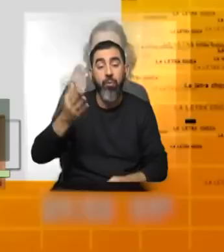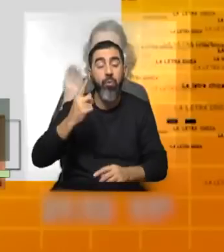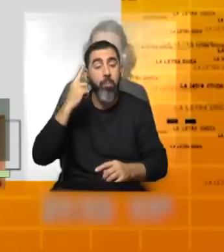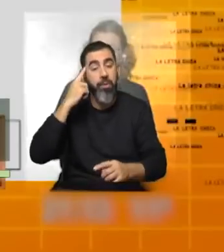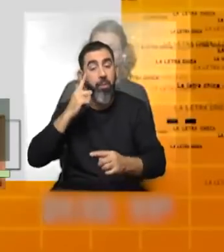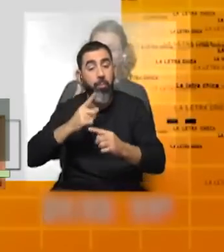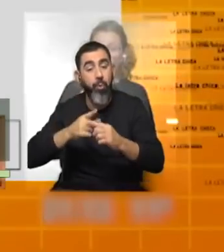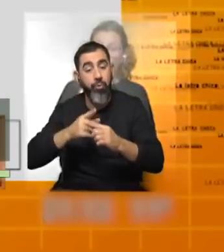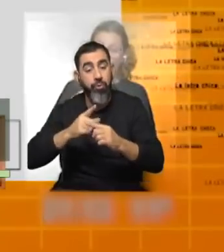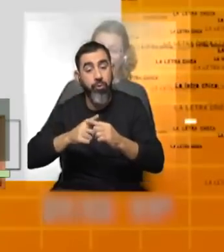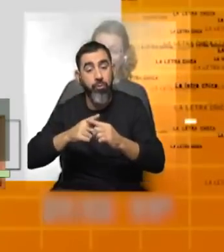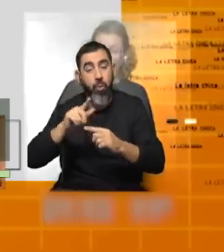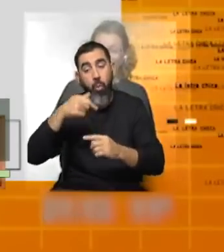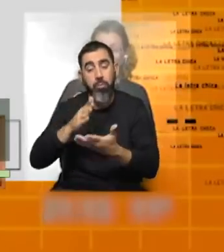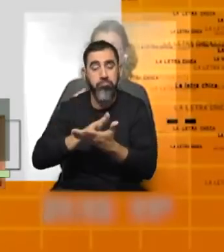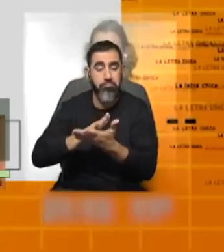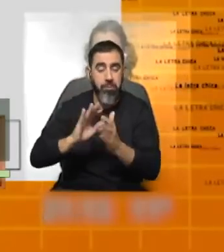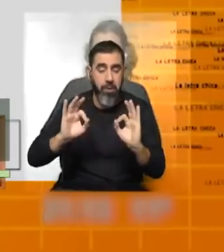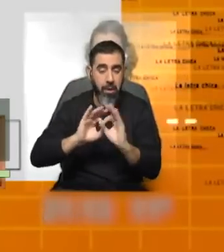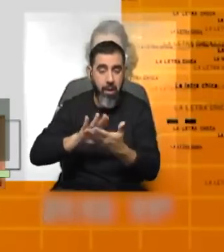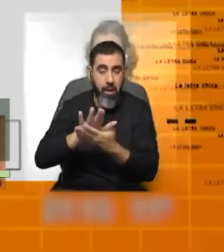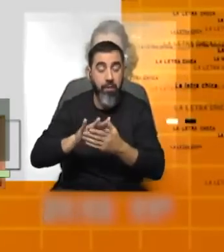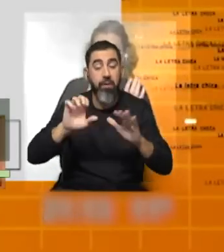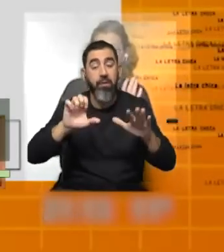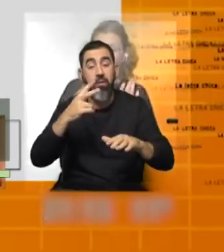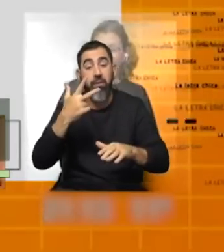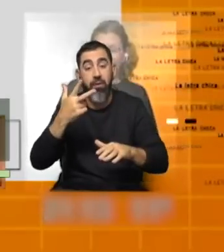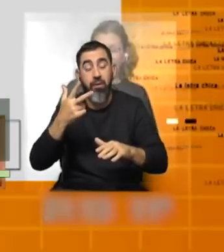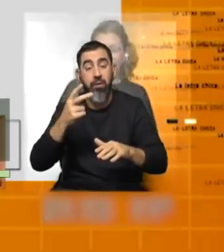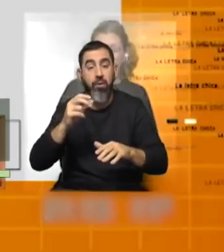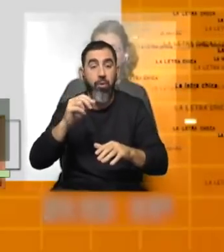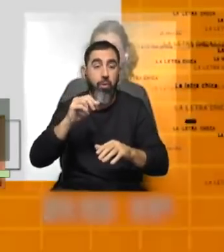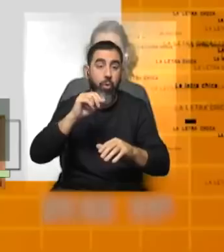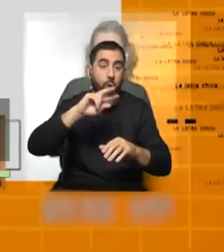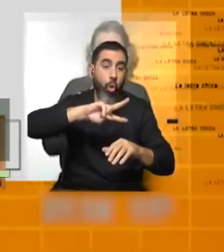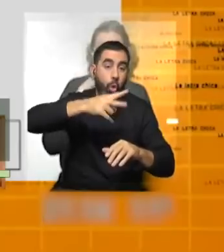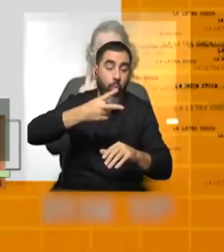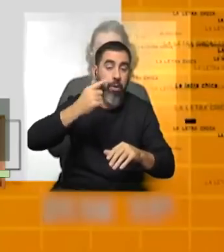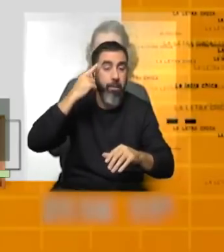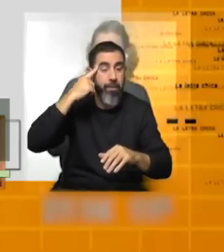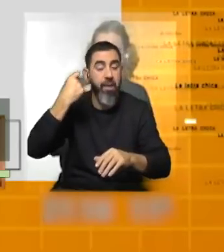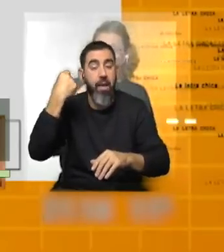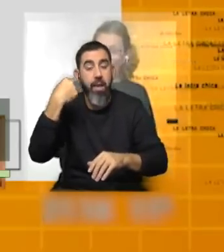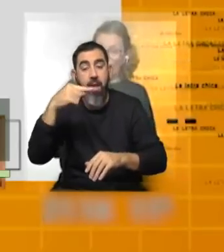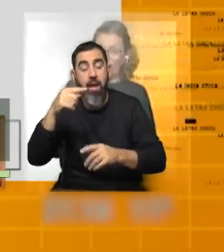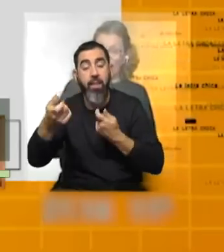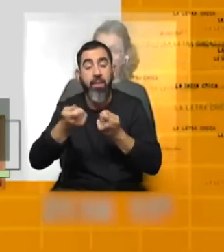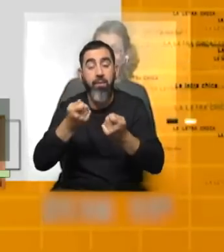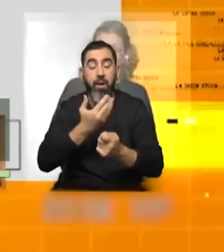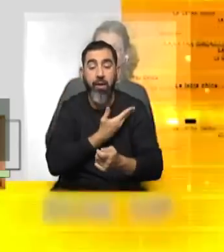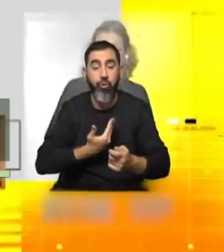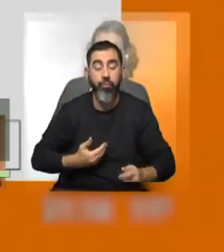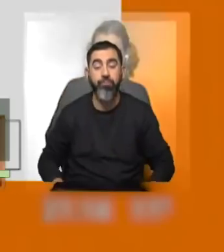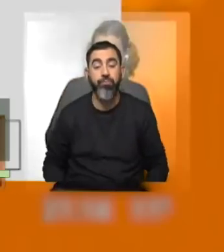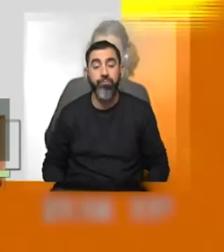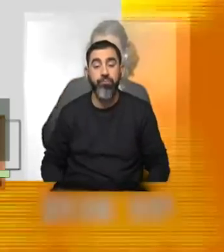positiva, después el resto neutro. Es decir, 63 a 30, más de 2 a 1, considera que es negativa la gestión del gobierno. Y